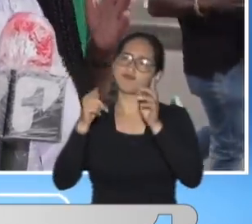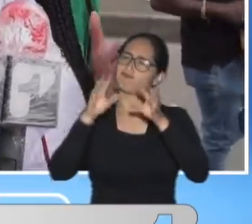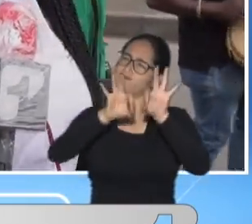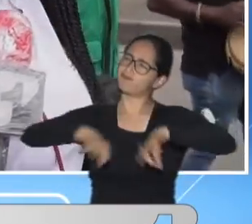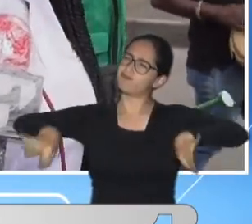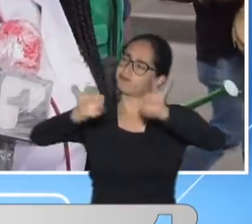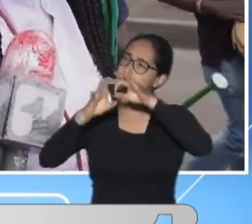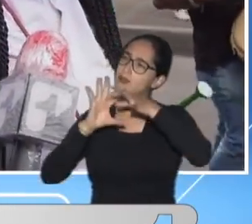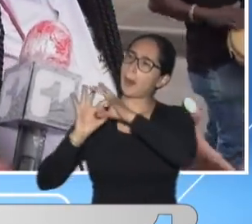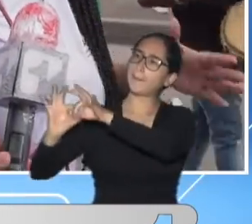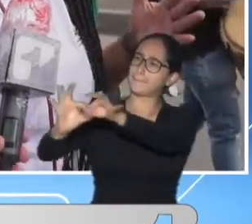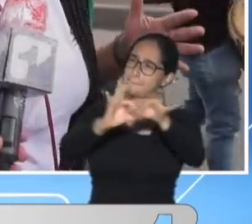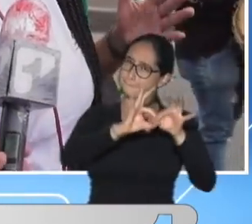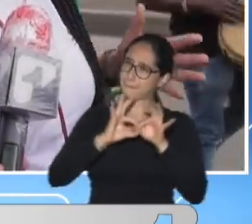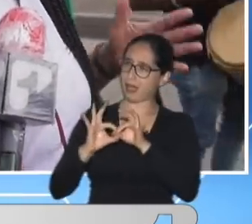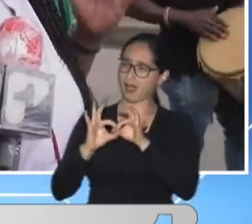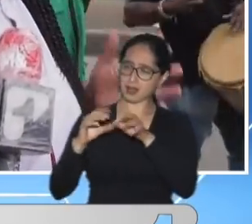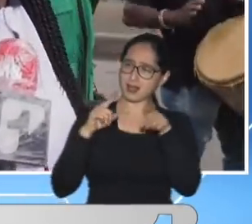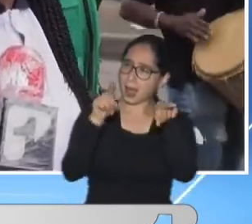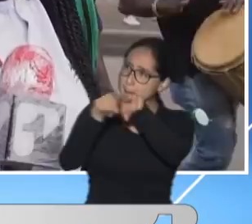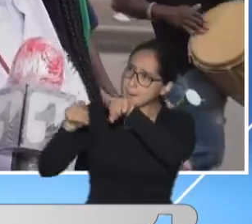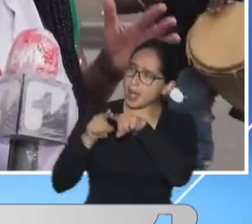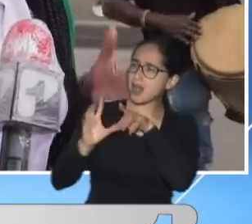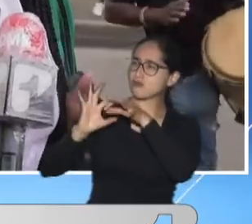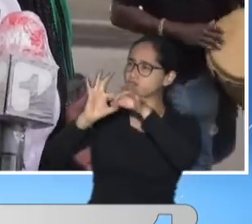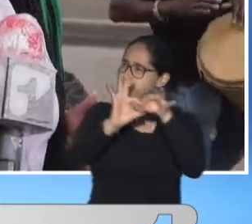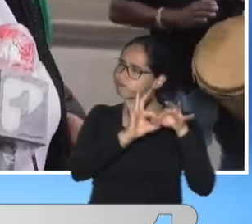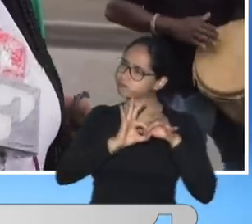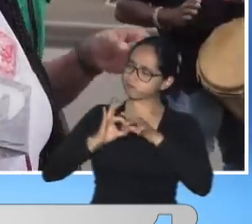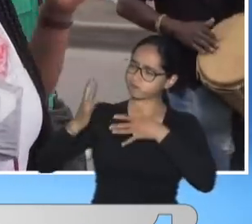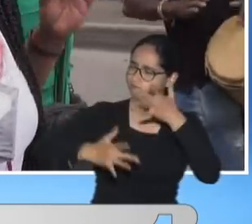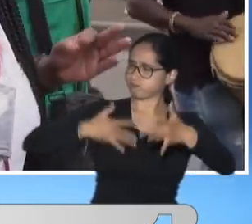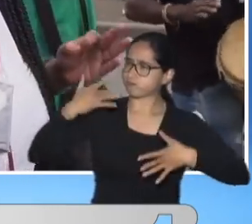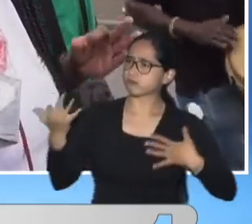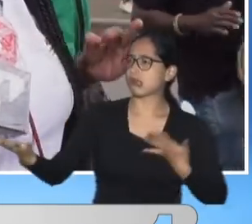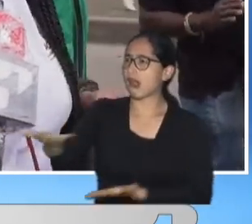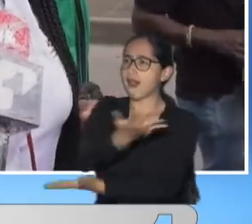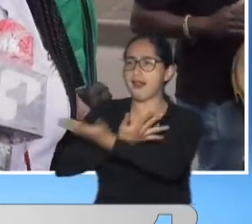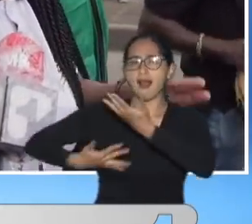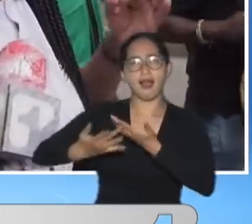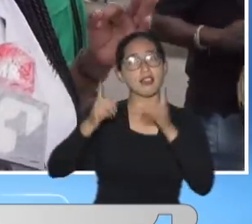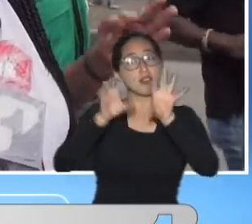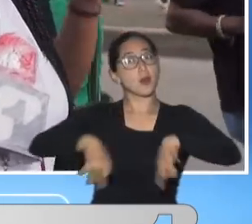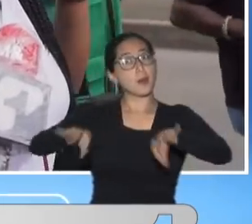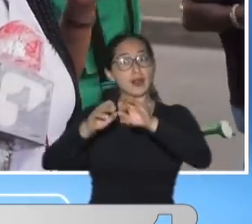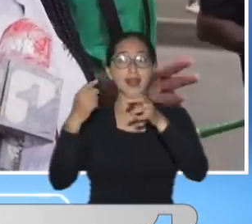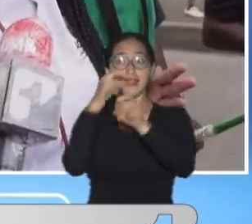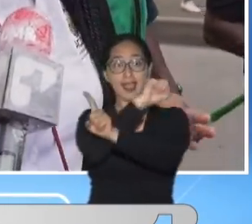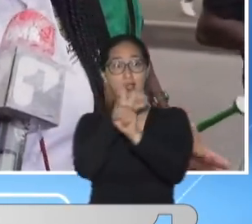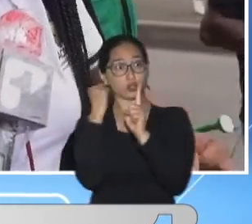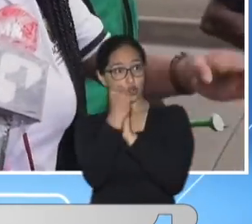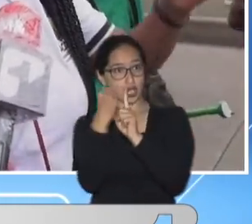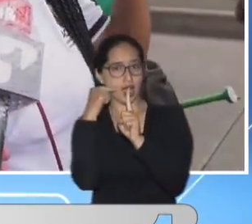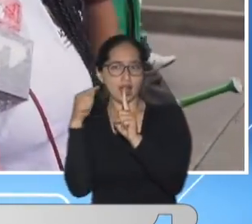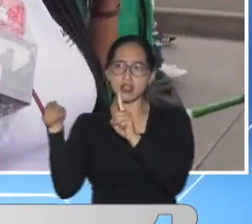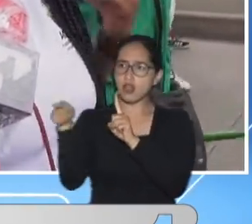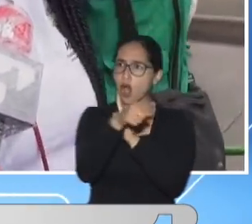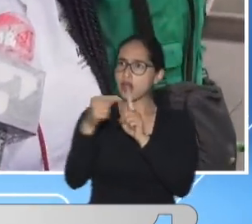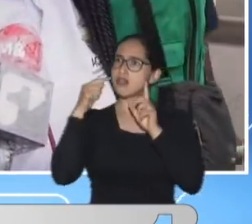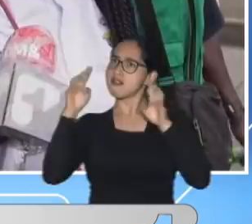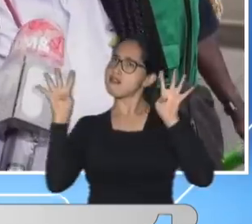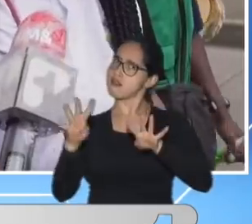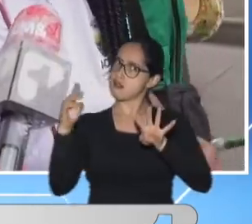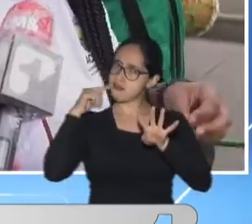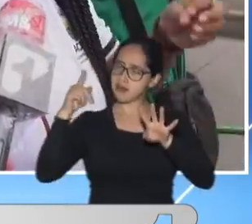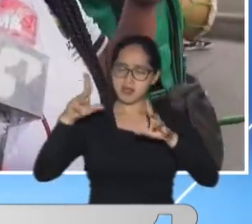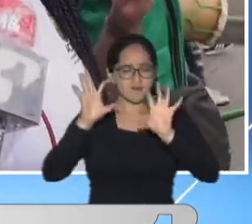de hermandad, que la sociedad colombiana conozca que nuestros territorios están en constante